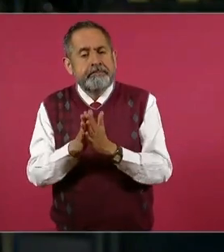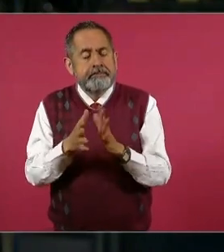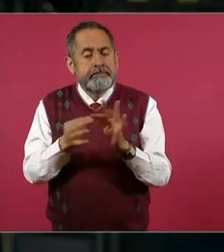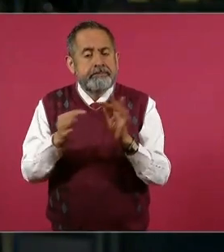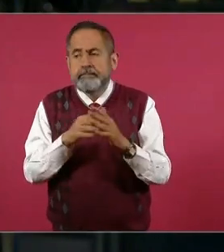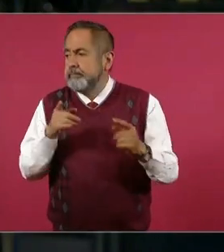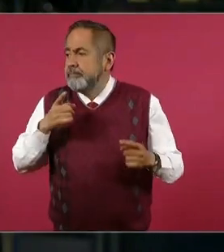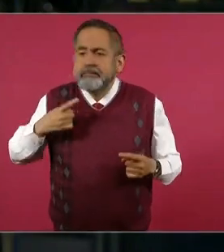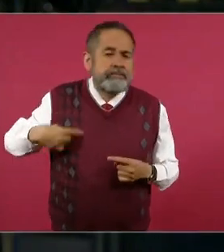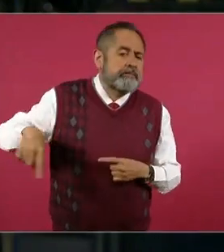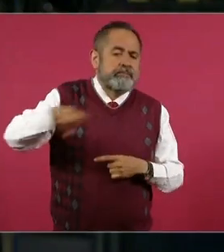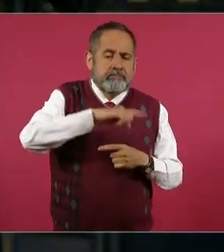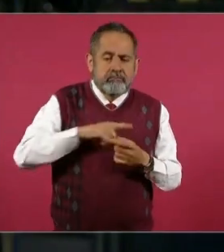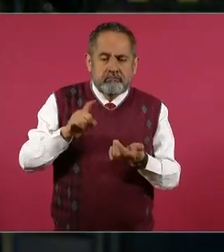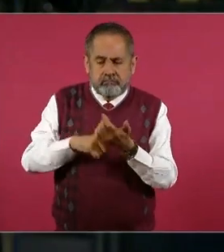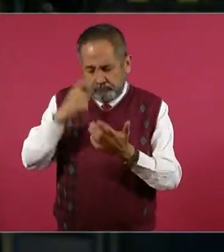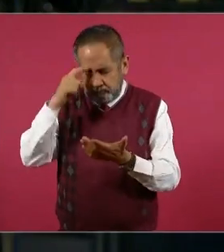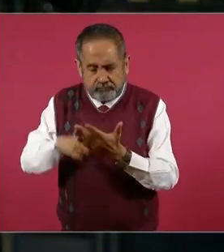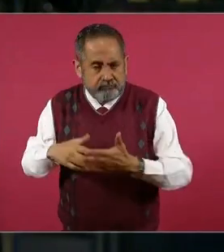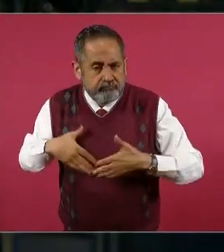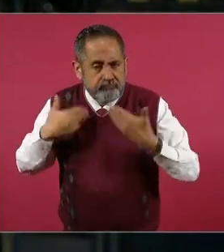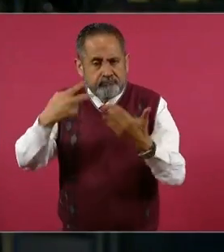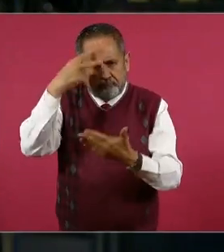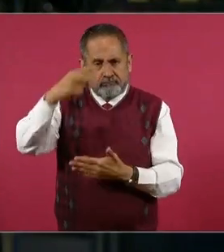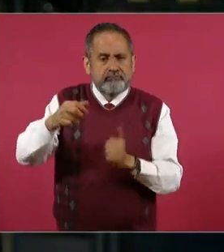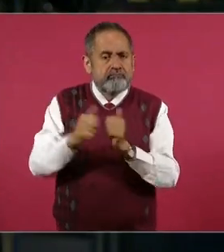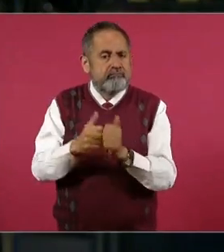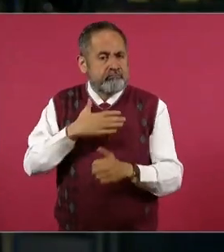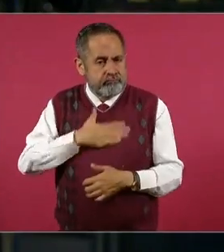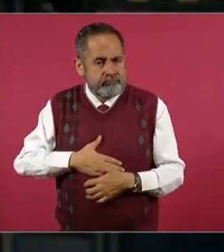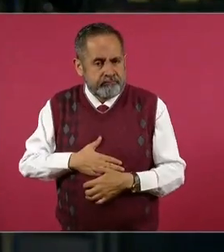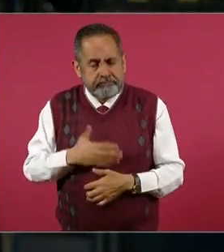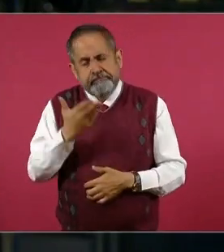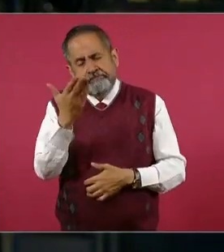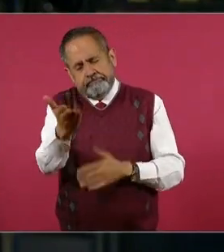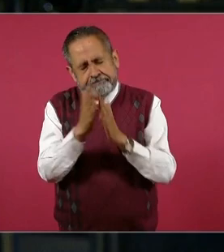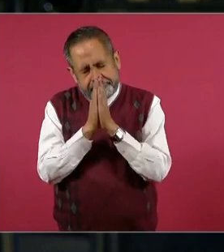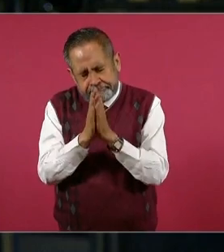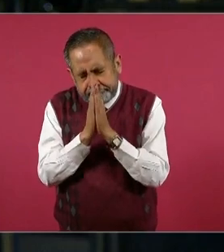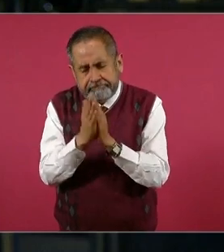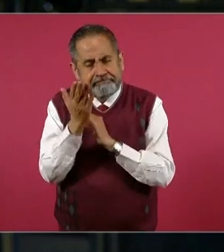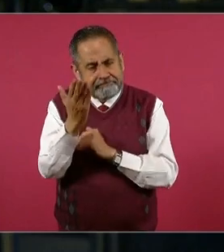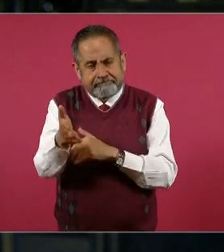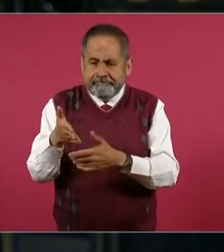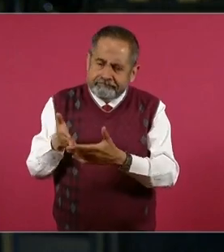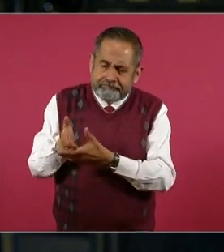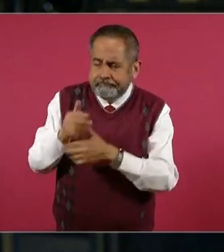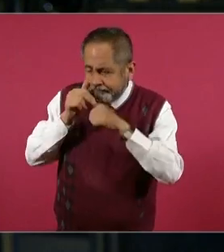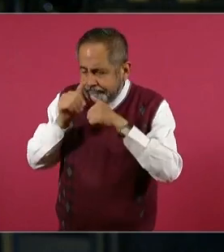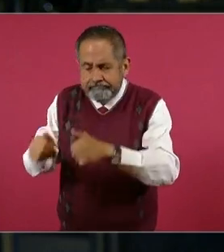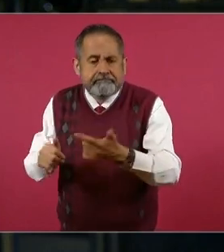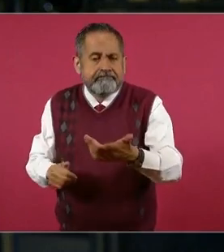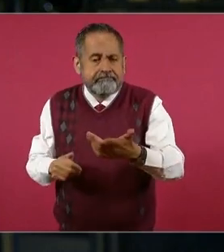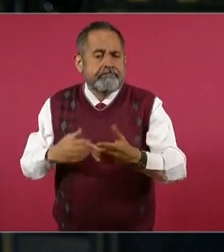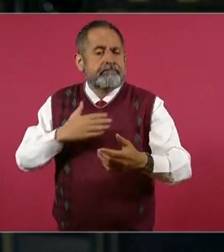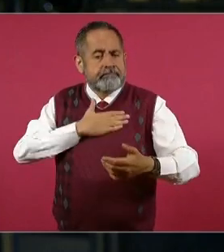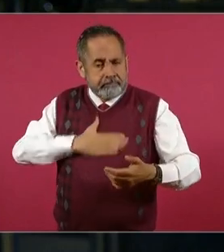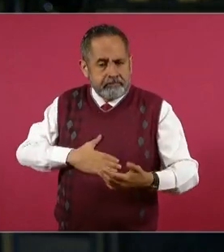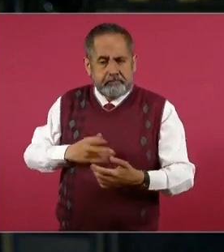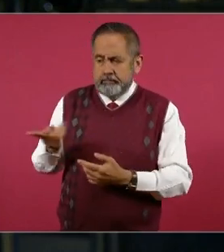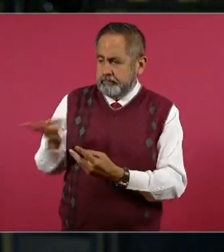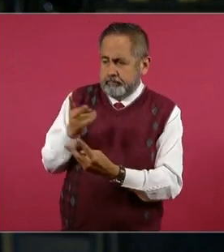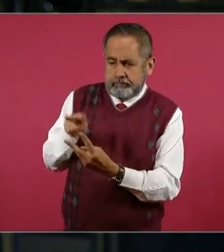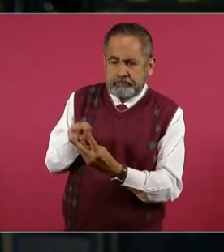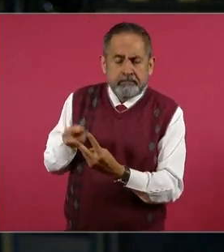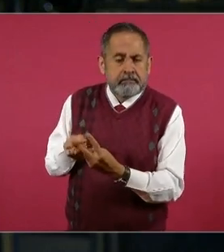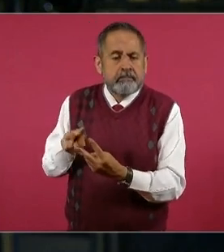y de todos aquellos que creen en un México más justo y humano, rogamos su intervención, señor presidente. Hacer justicia en estos casos